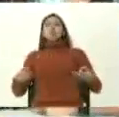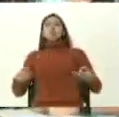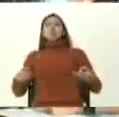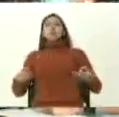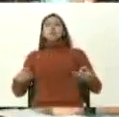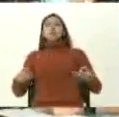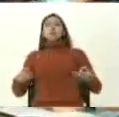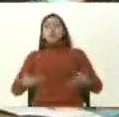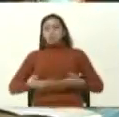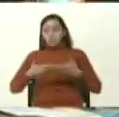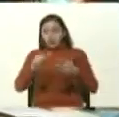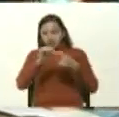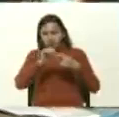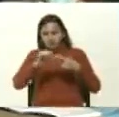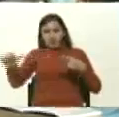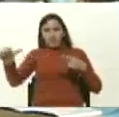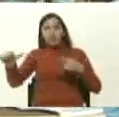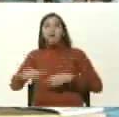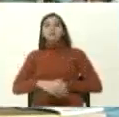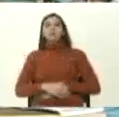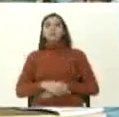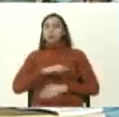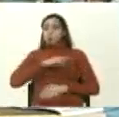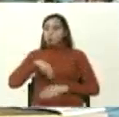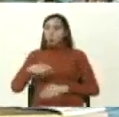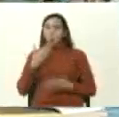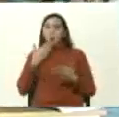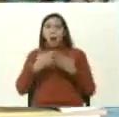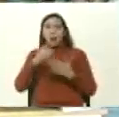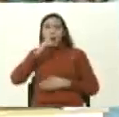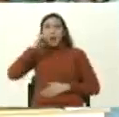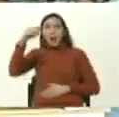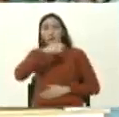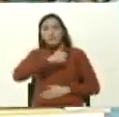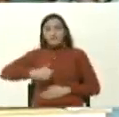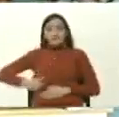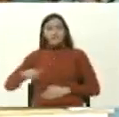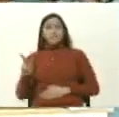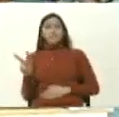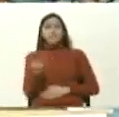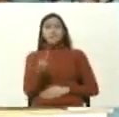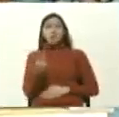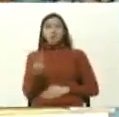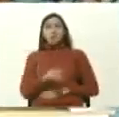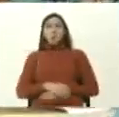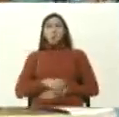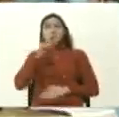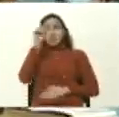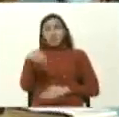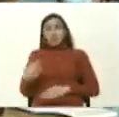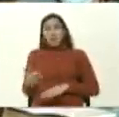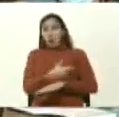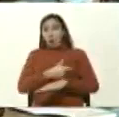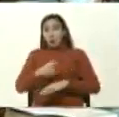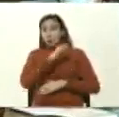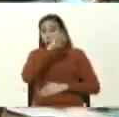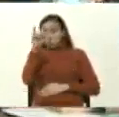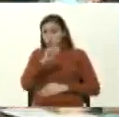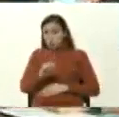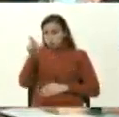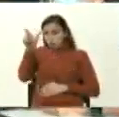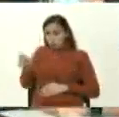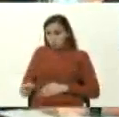Bendecida y exitosa semana. Le damos gracias al presidente Nicolás Maduro Moros y al gobernador Omar Prieto